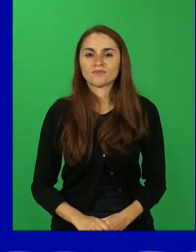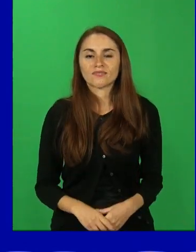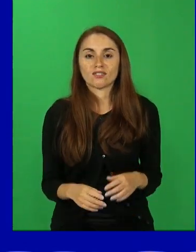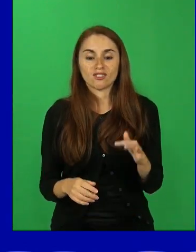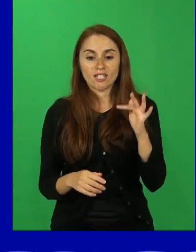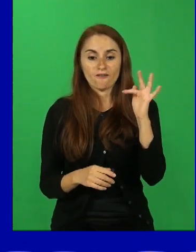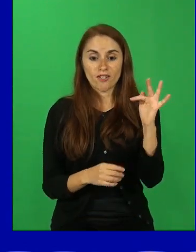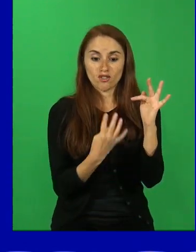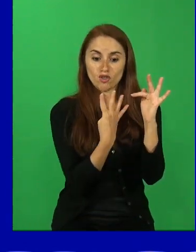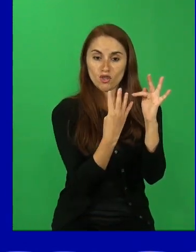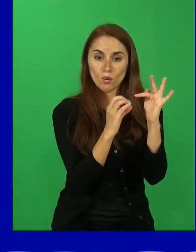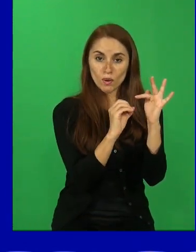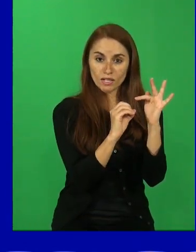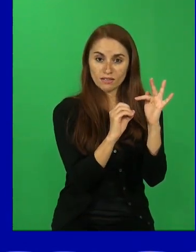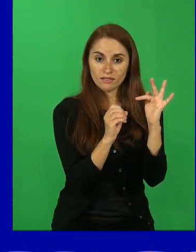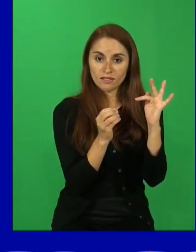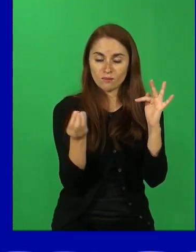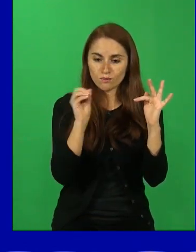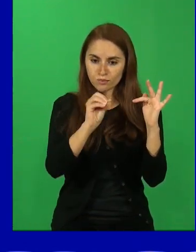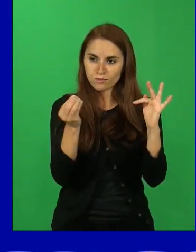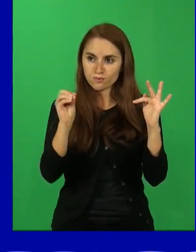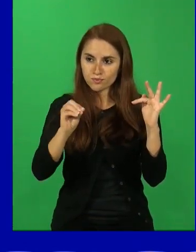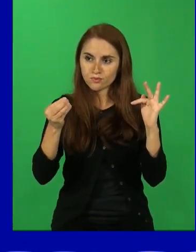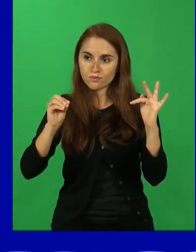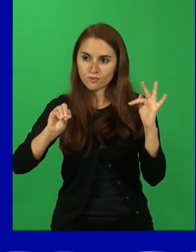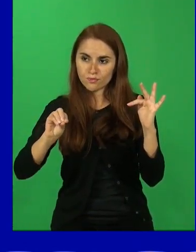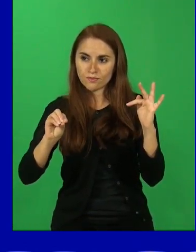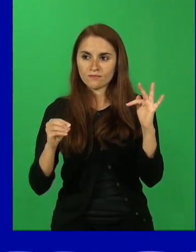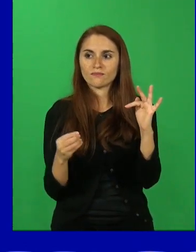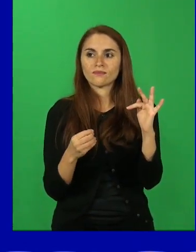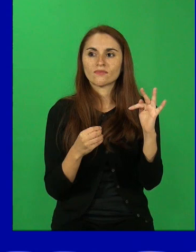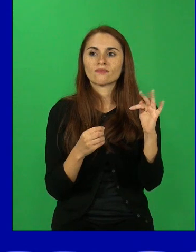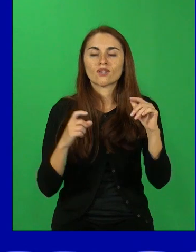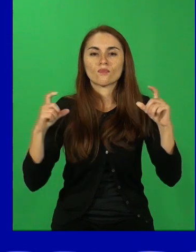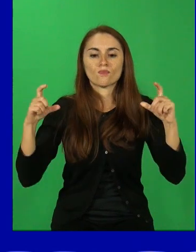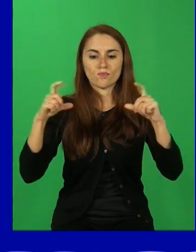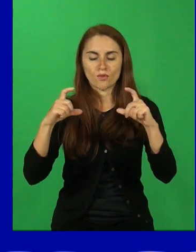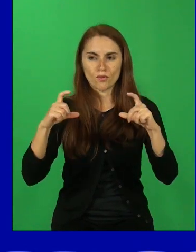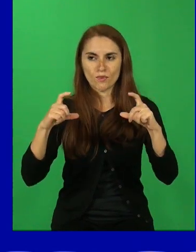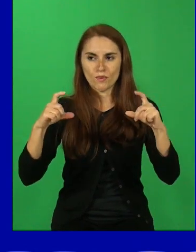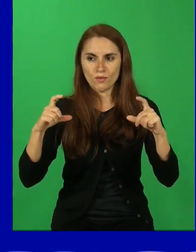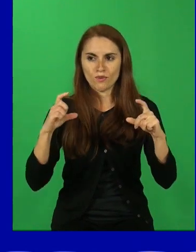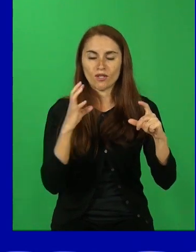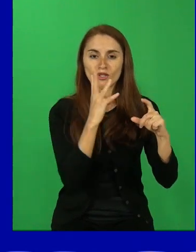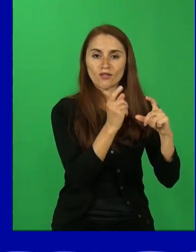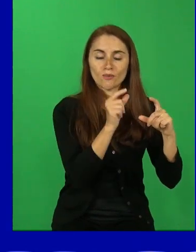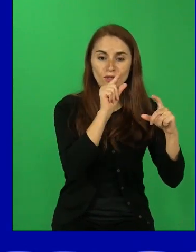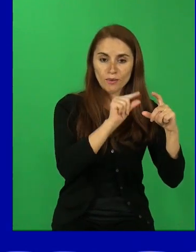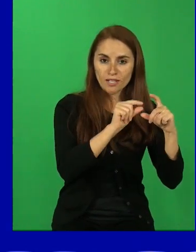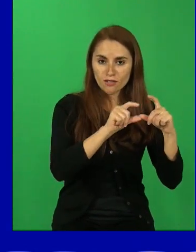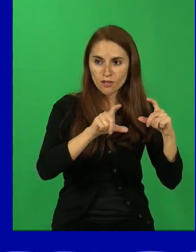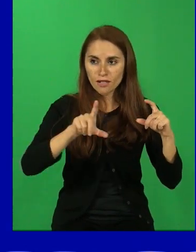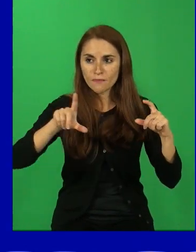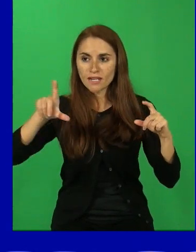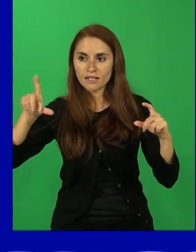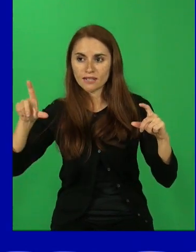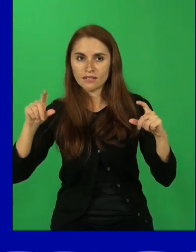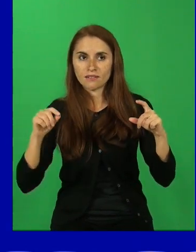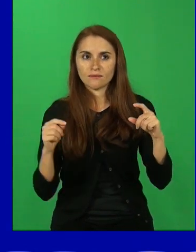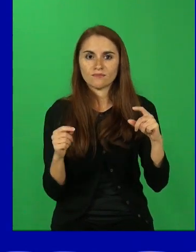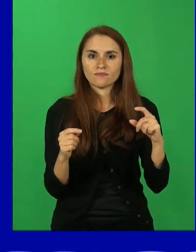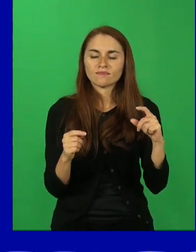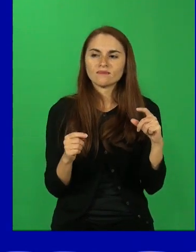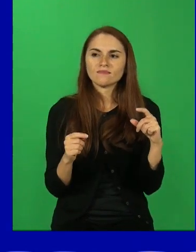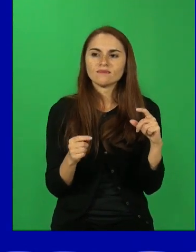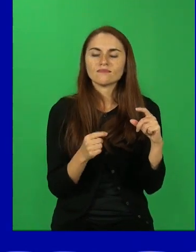los factores de 40, ¿no es cierto? Y lo hacemos como un conjunto numérico, como ya lo vimos.